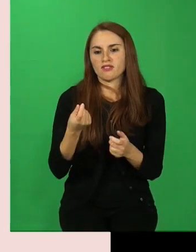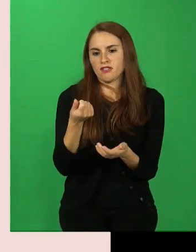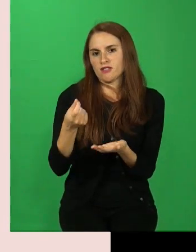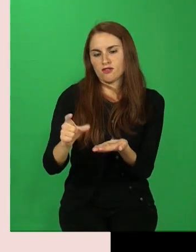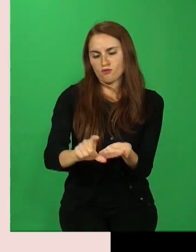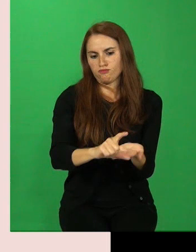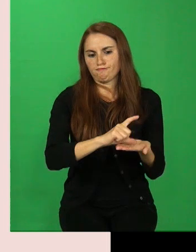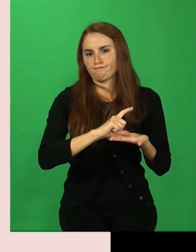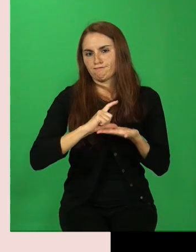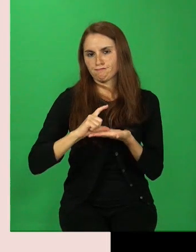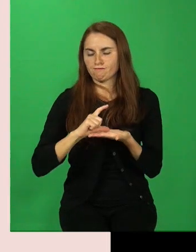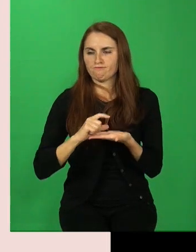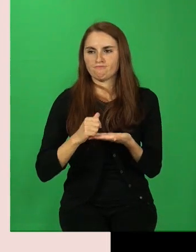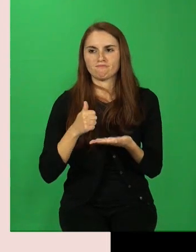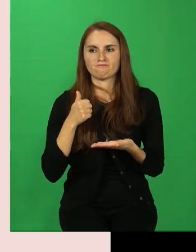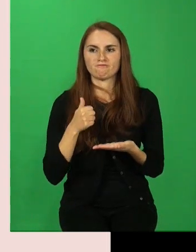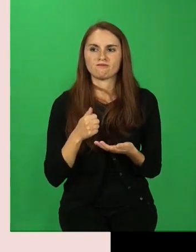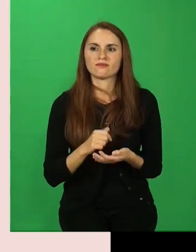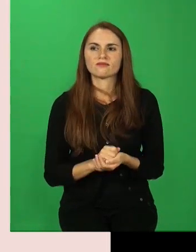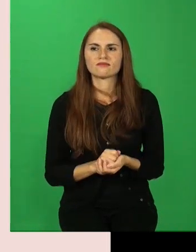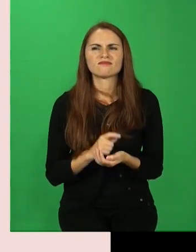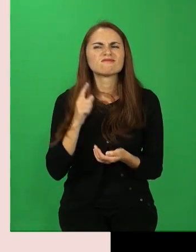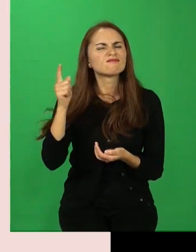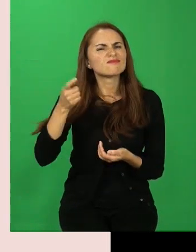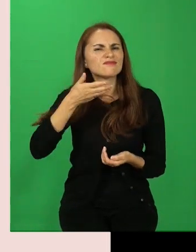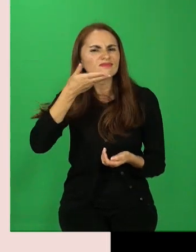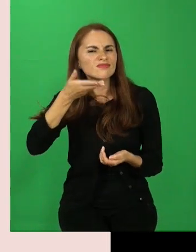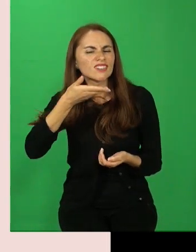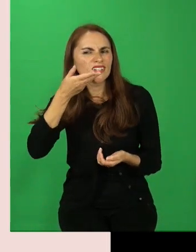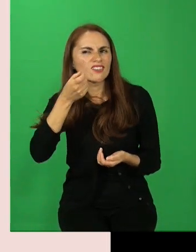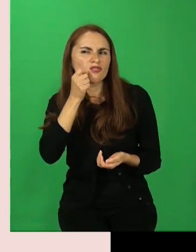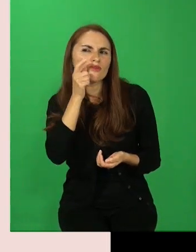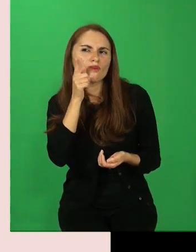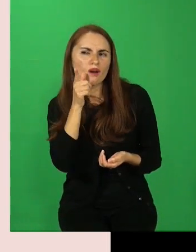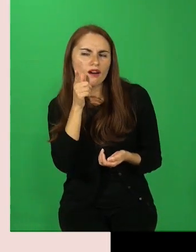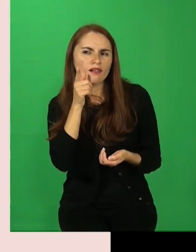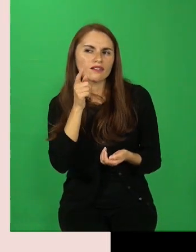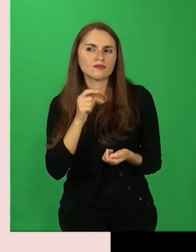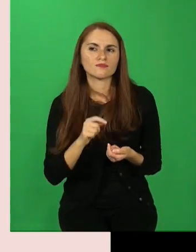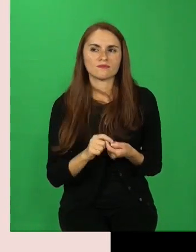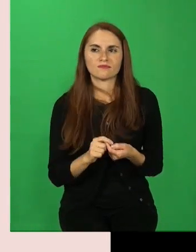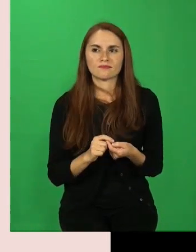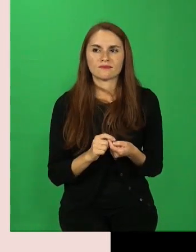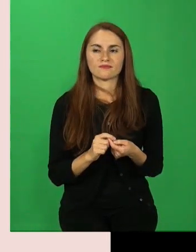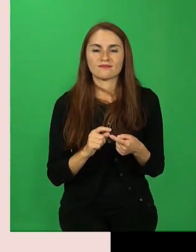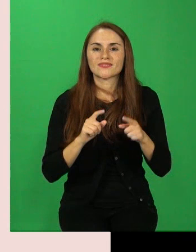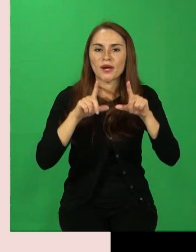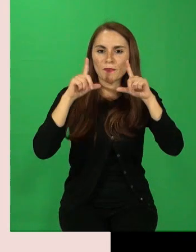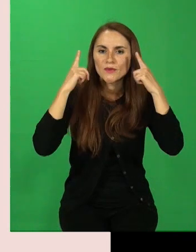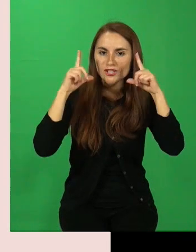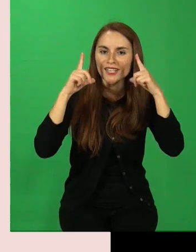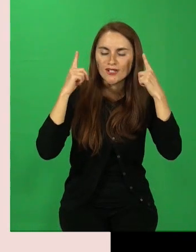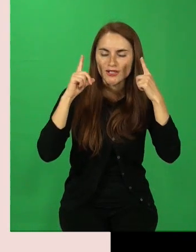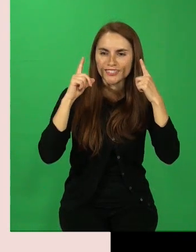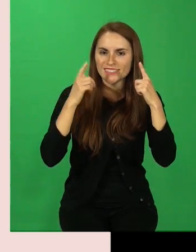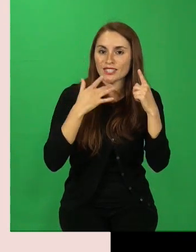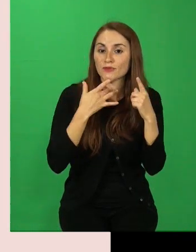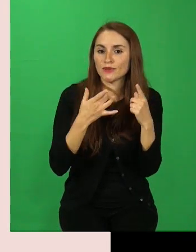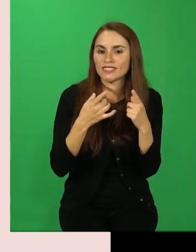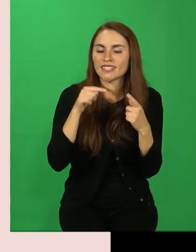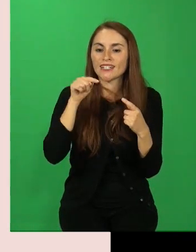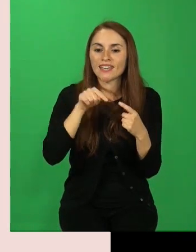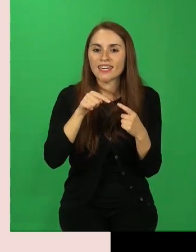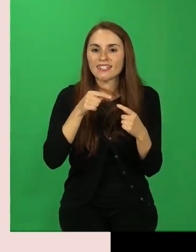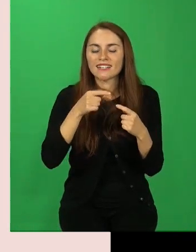fortuna. ¿Qué tipo de narrador tendrá ese breve párrafo? Es un narrador protagonista, ¿cierto? Porque nos habla